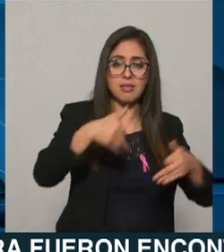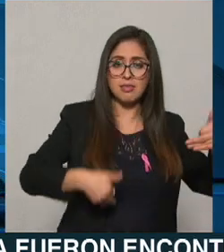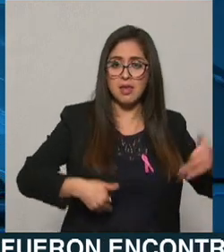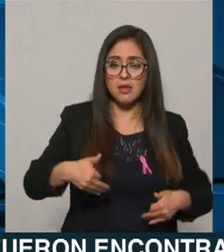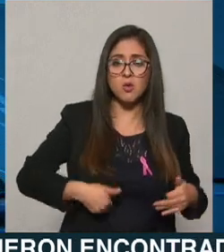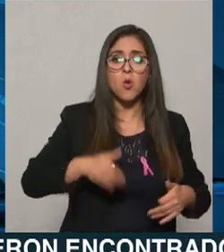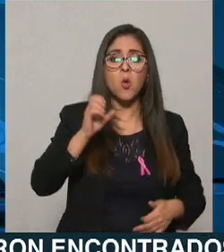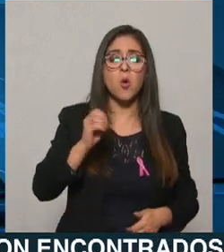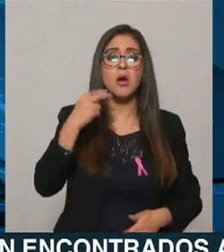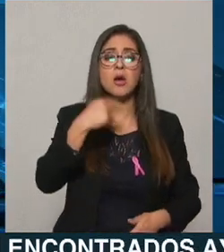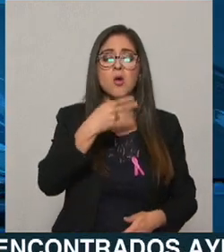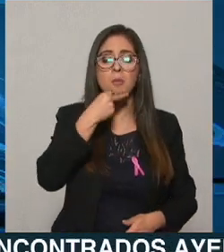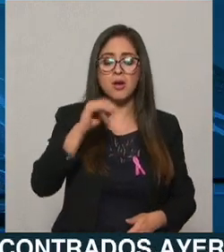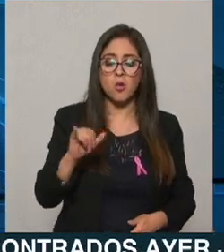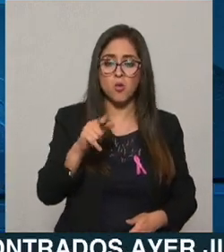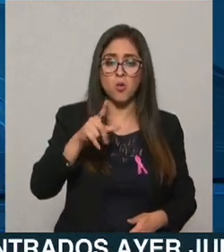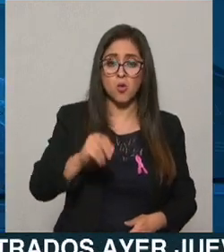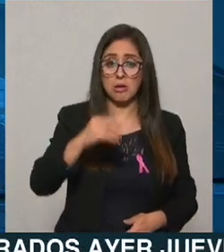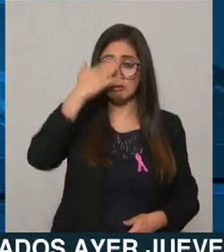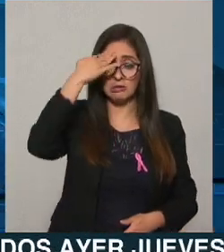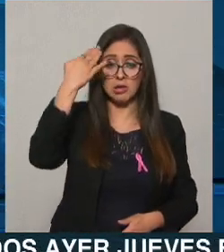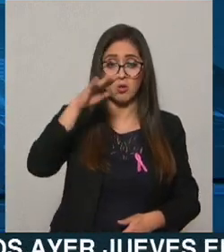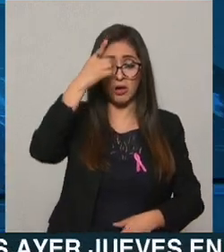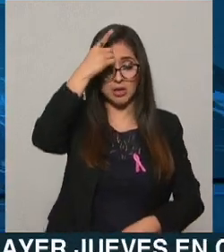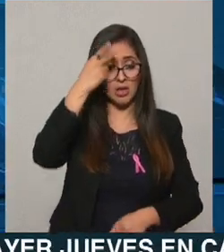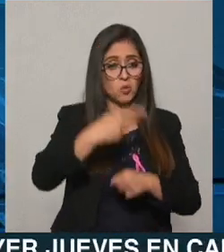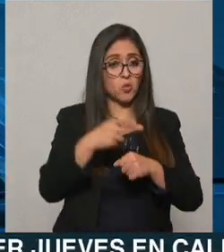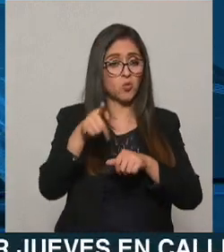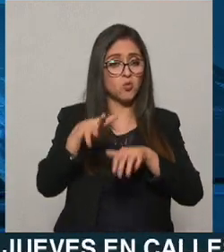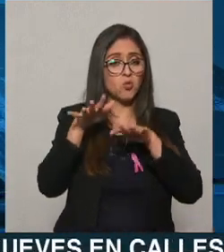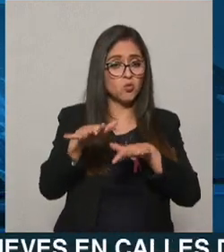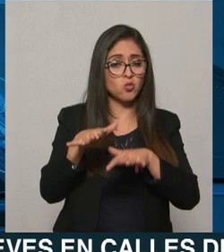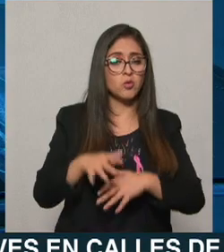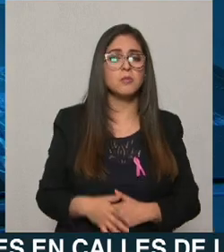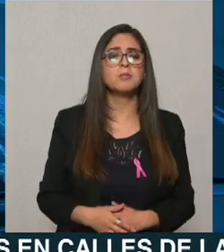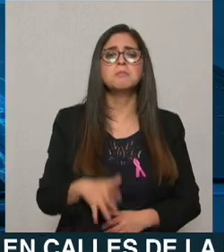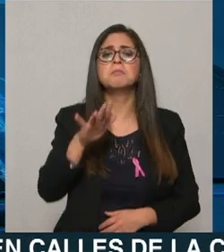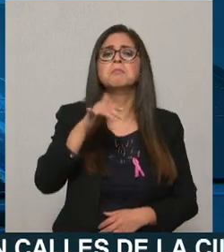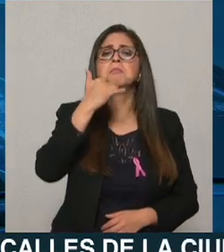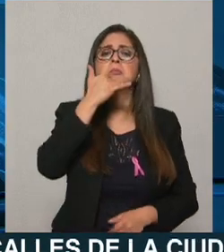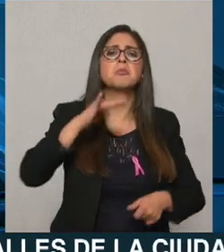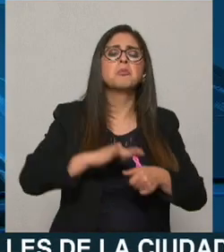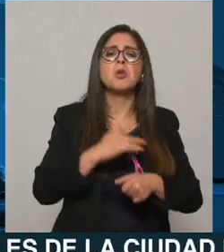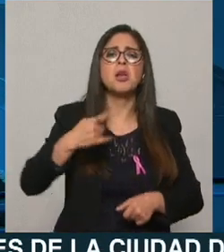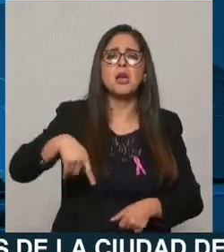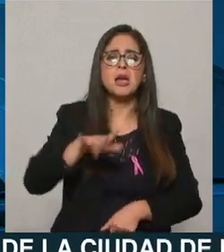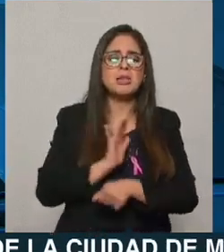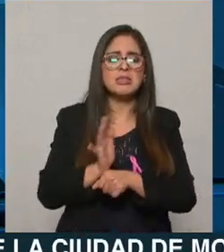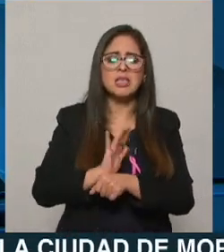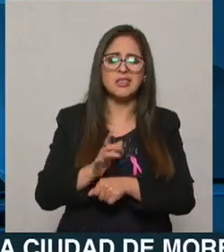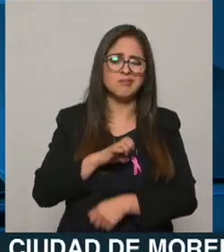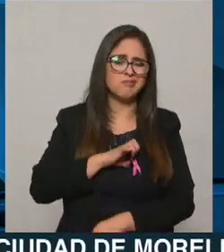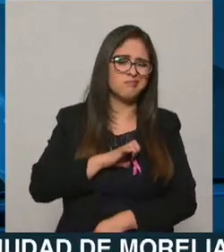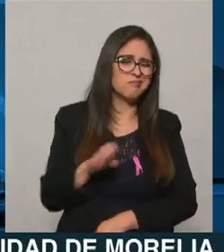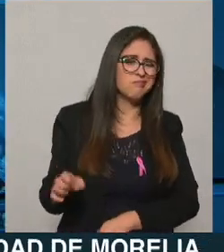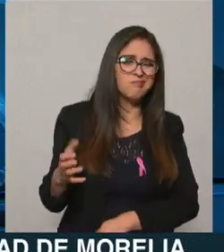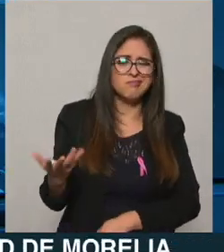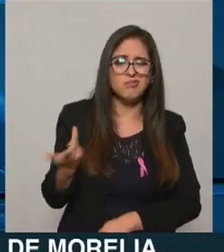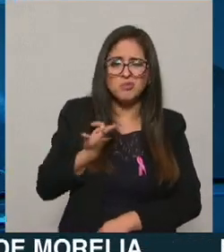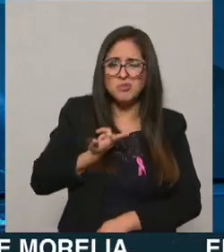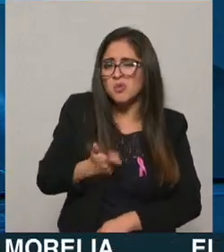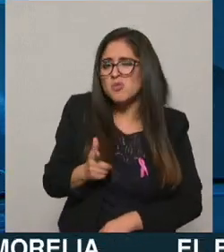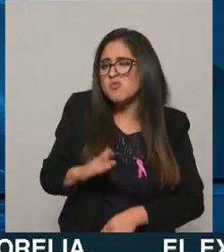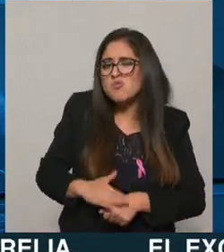el señor director, ¿no? Oye, y en esa época el cine era mal visto, ¿por qué? ¿A qué le atribuyes que era, este cine no estaba tan bien?